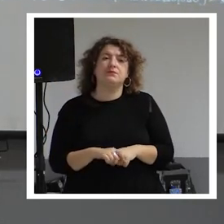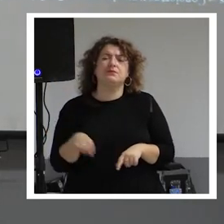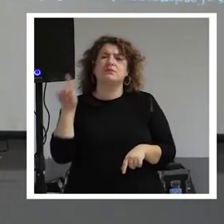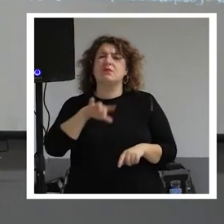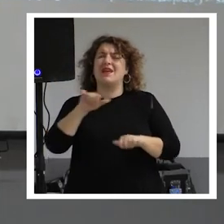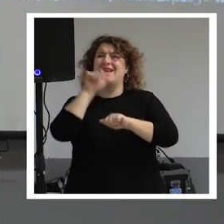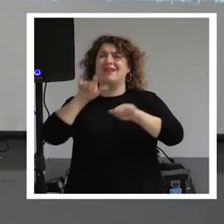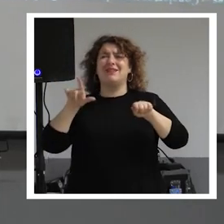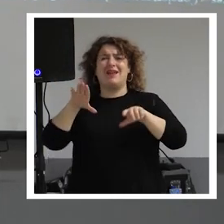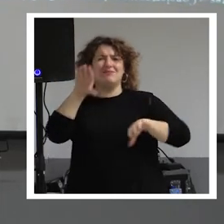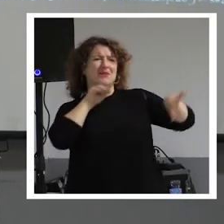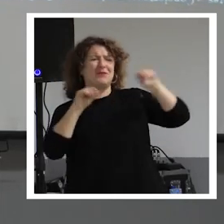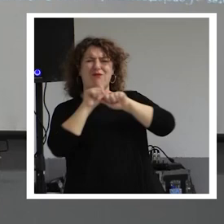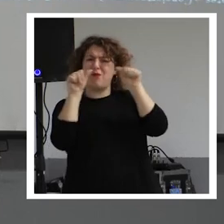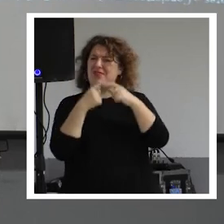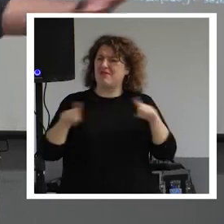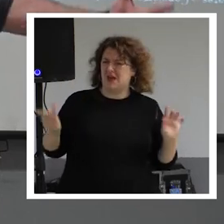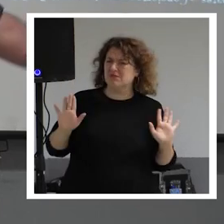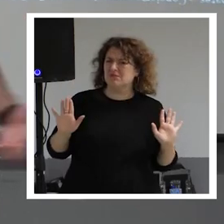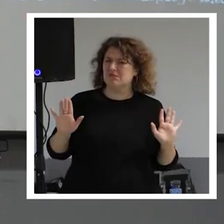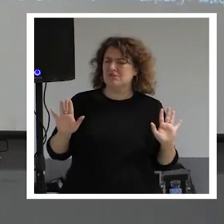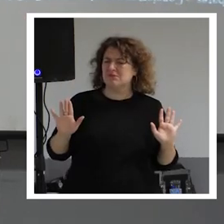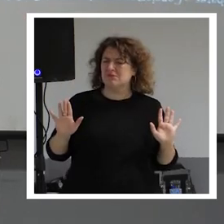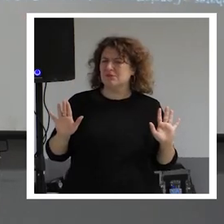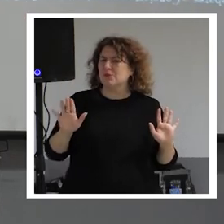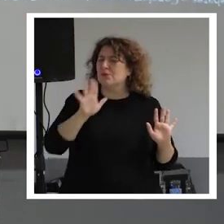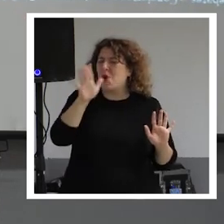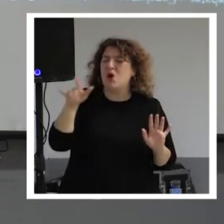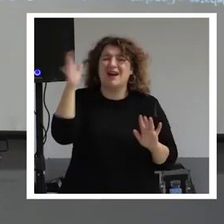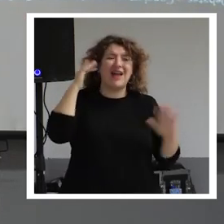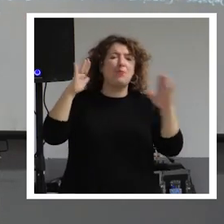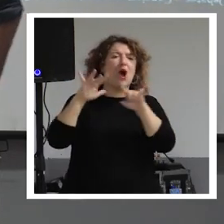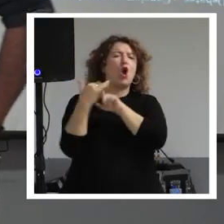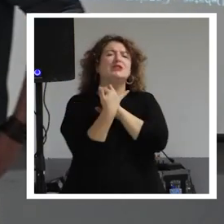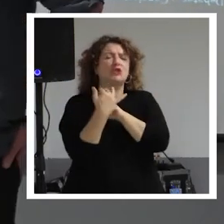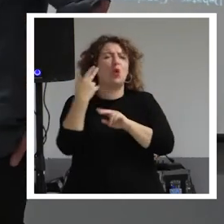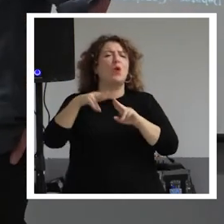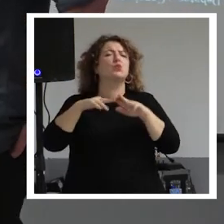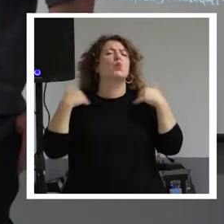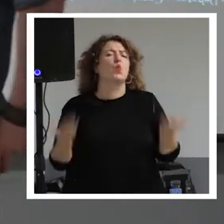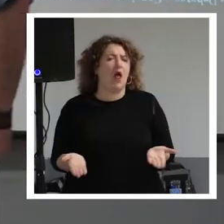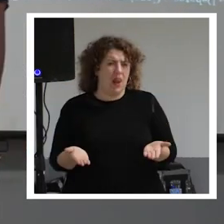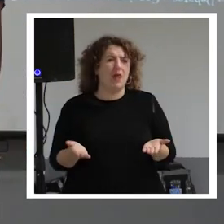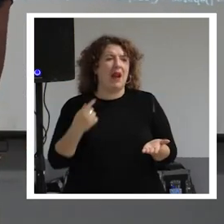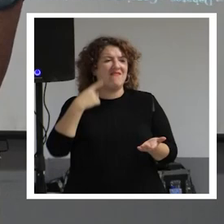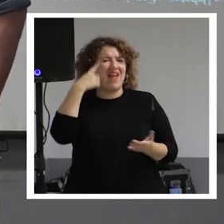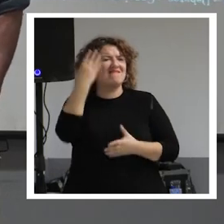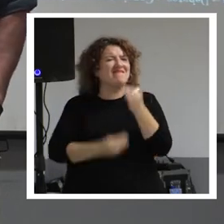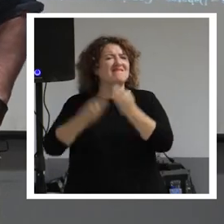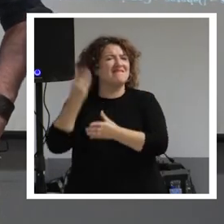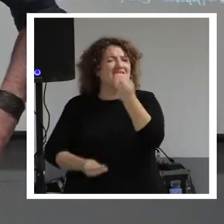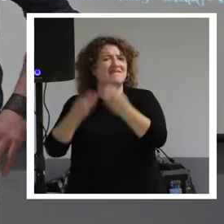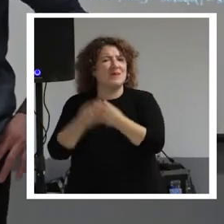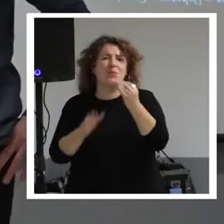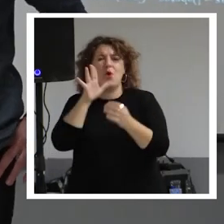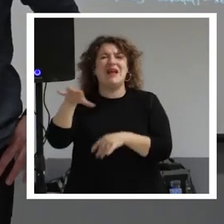capacidad de poner en jaque absolutamente todo lo que estaba constituido brutal y las distintas personas de interpretar